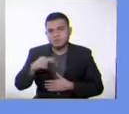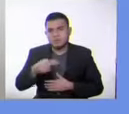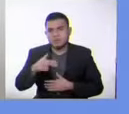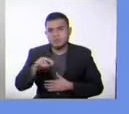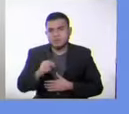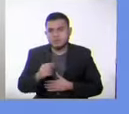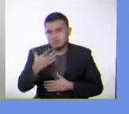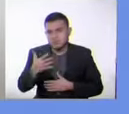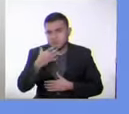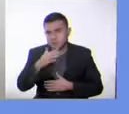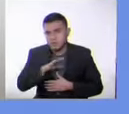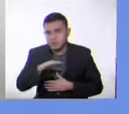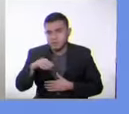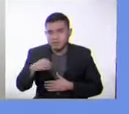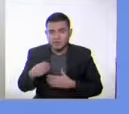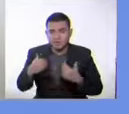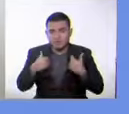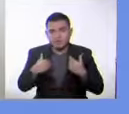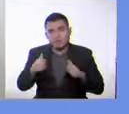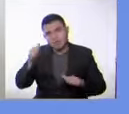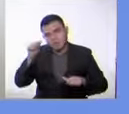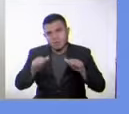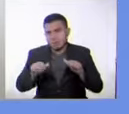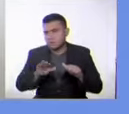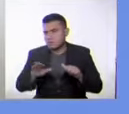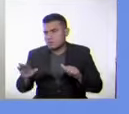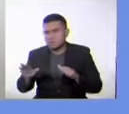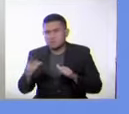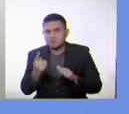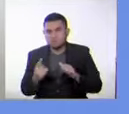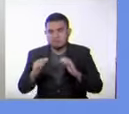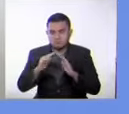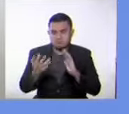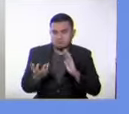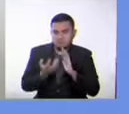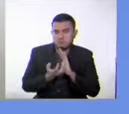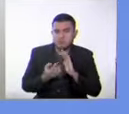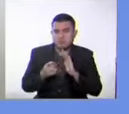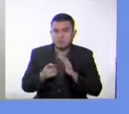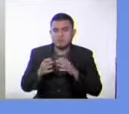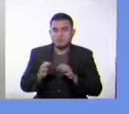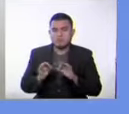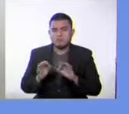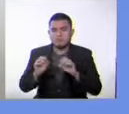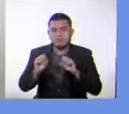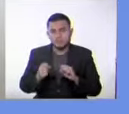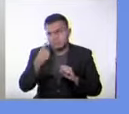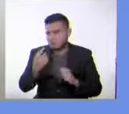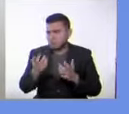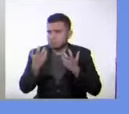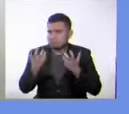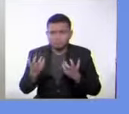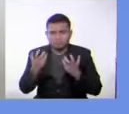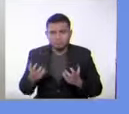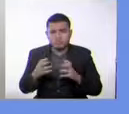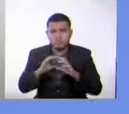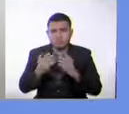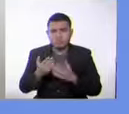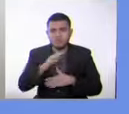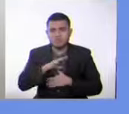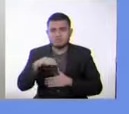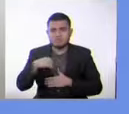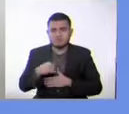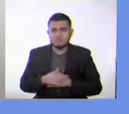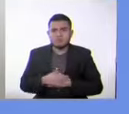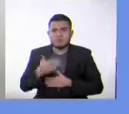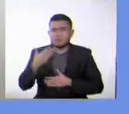se conforman por mutuo acuerdo entre sus miembros. Y de esta forma pues vemos que hay muchos tipos de familia, a los que